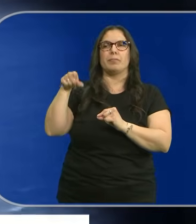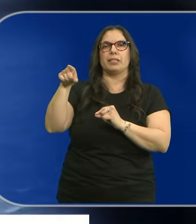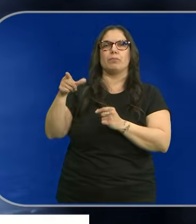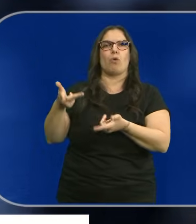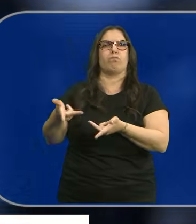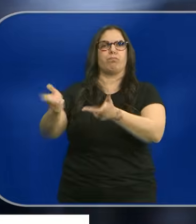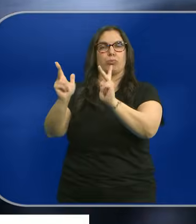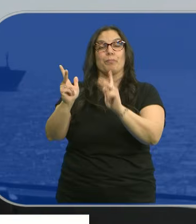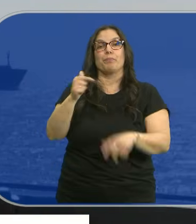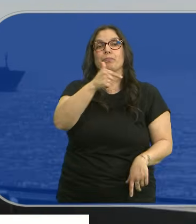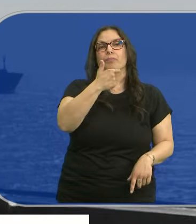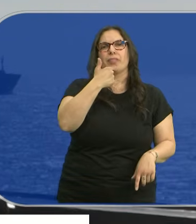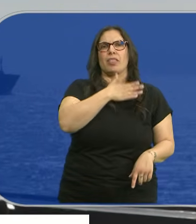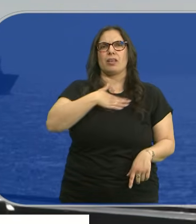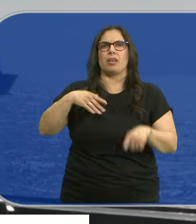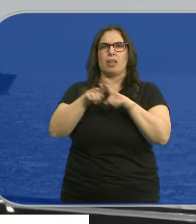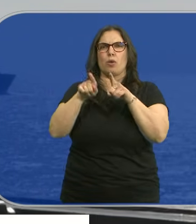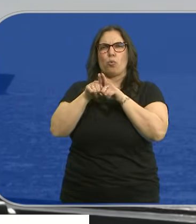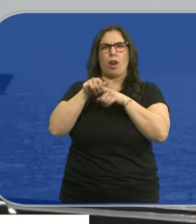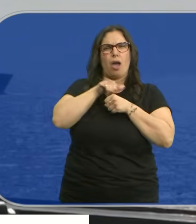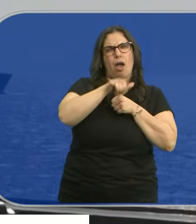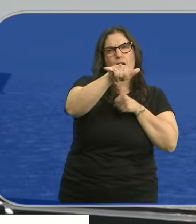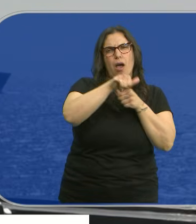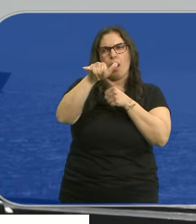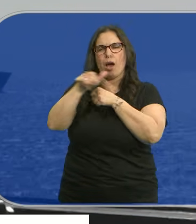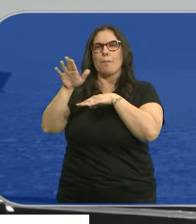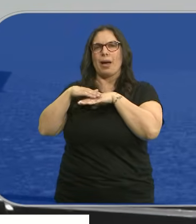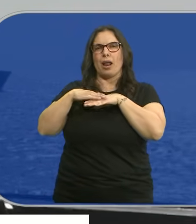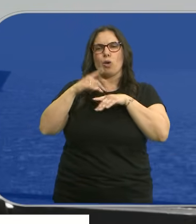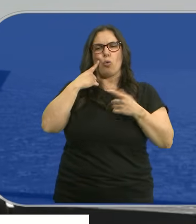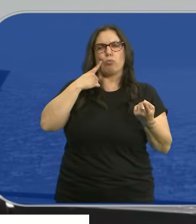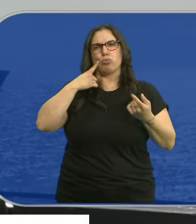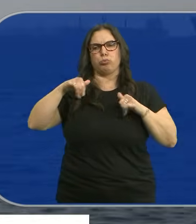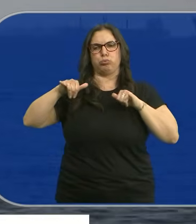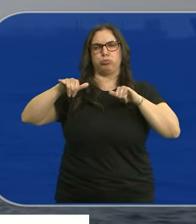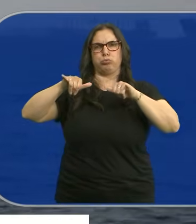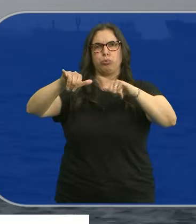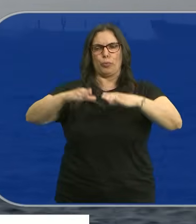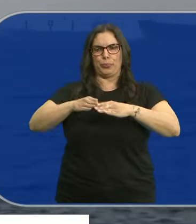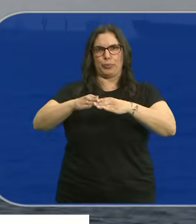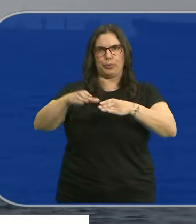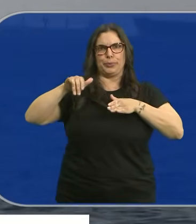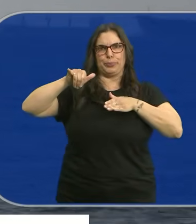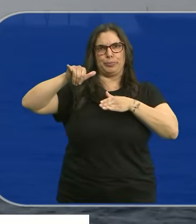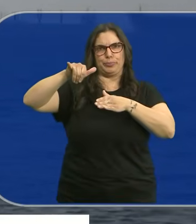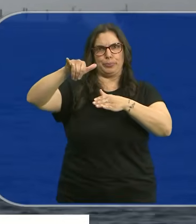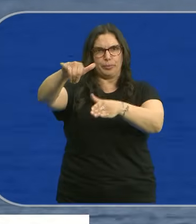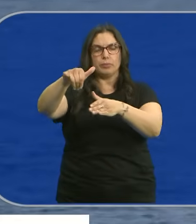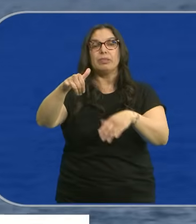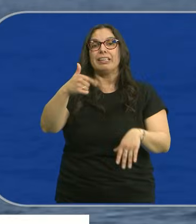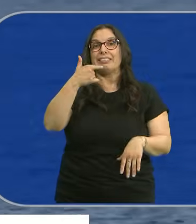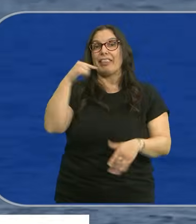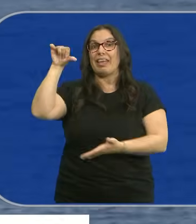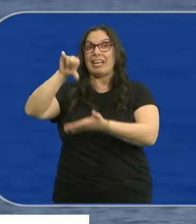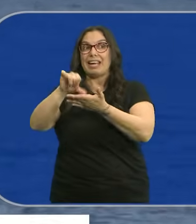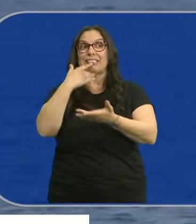Ormuz. El Pentágono plantea usar destructores y aviones para franquearles el paso por el estrecho. Irán advierte de que esa interferencia en Ormuz